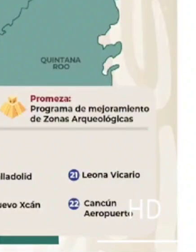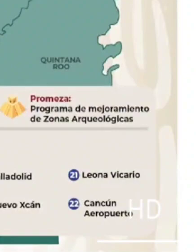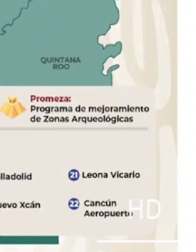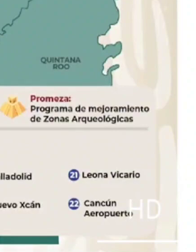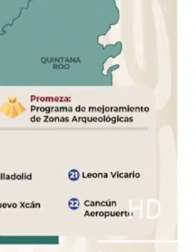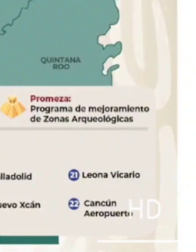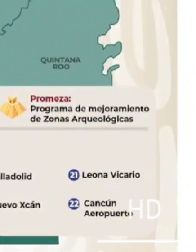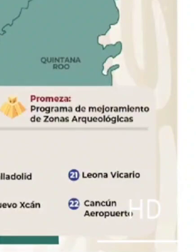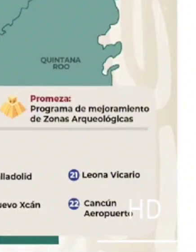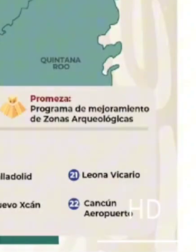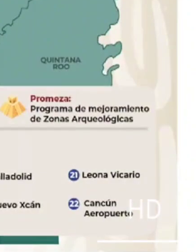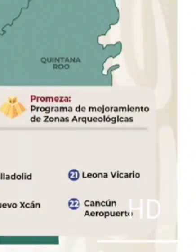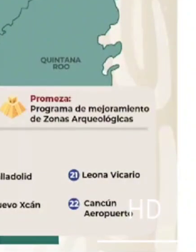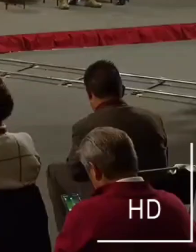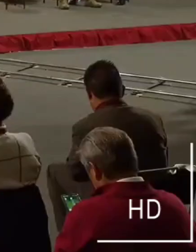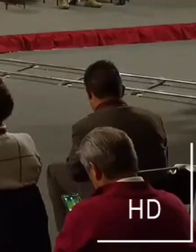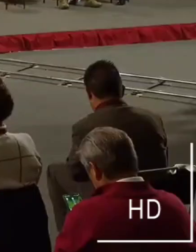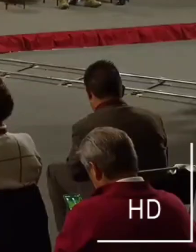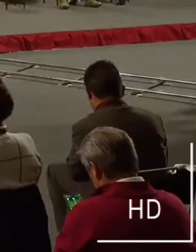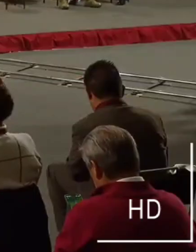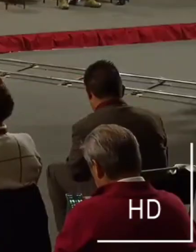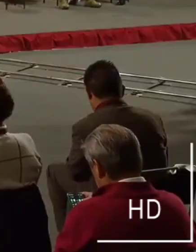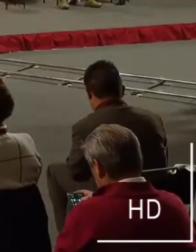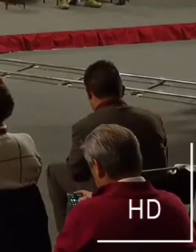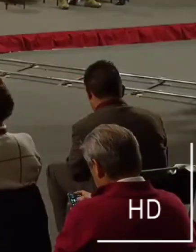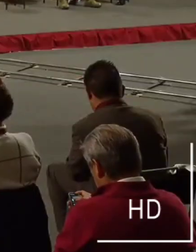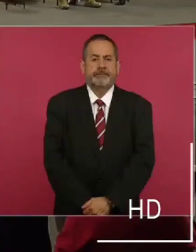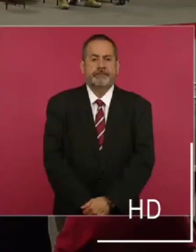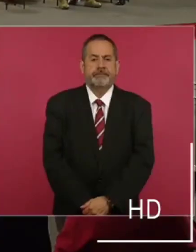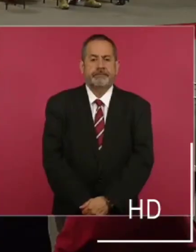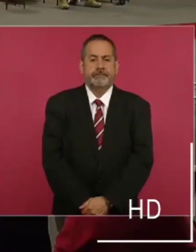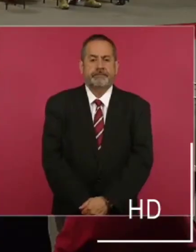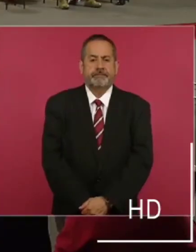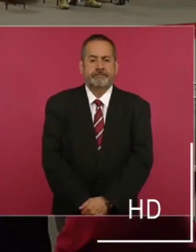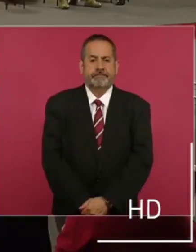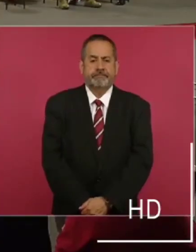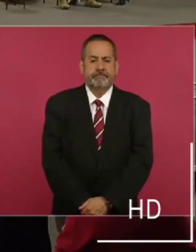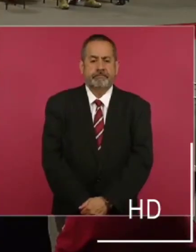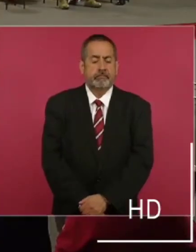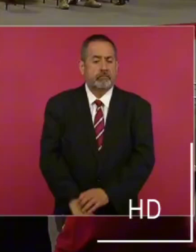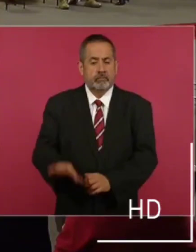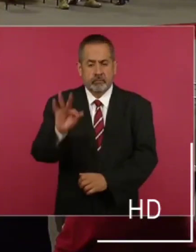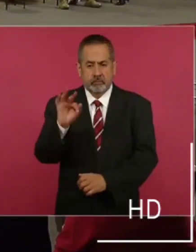y de los museos ya existentes en toda la ruta del Tren Maya.